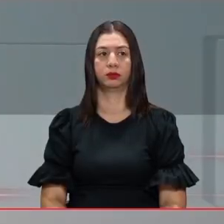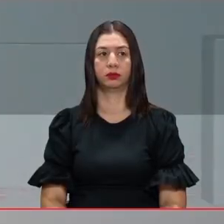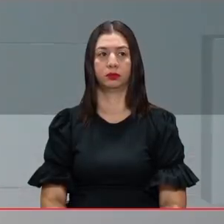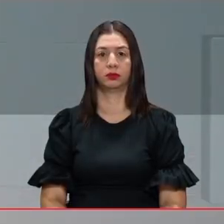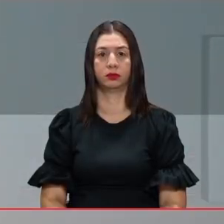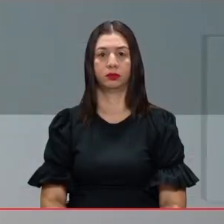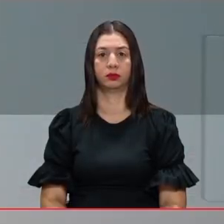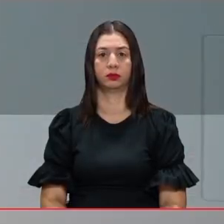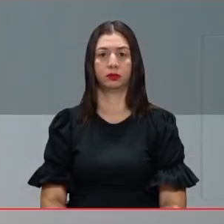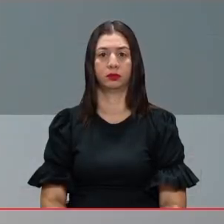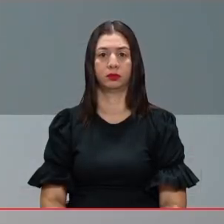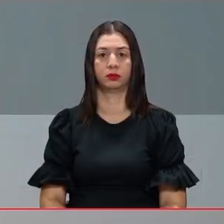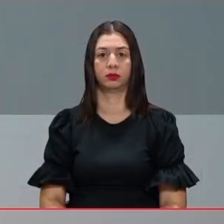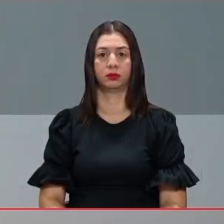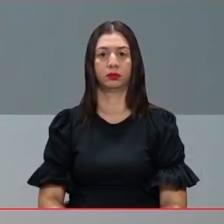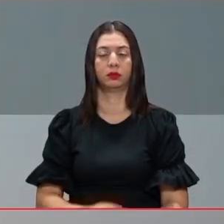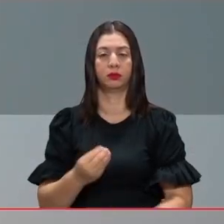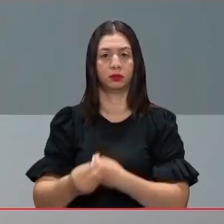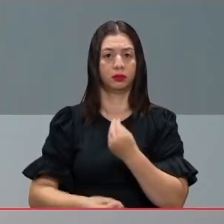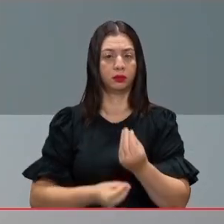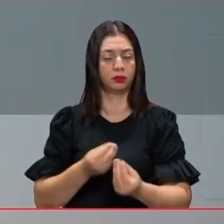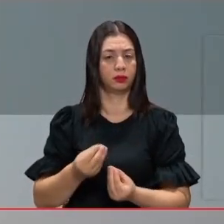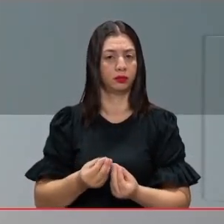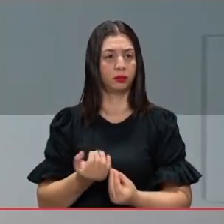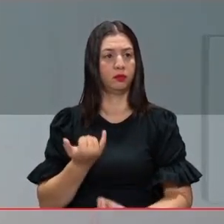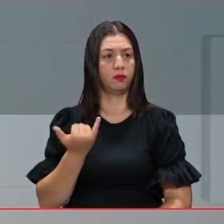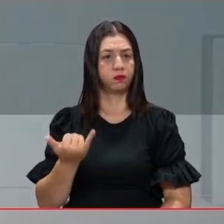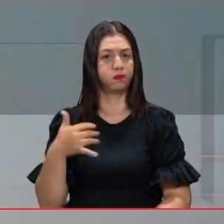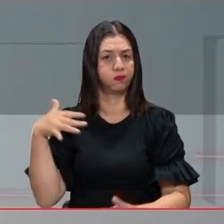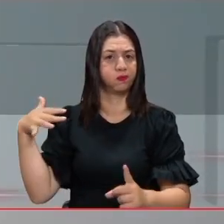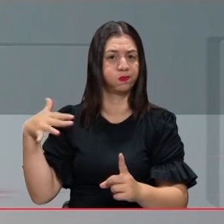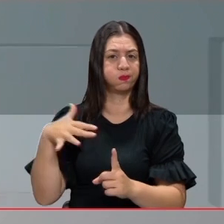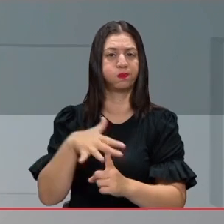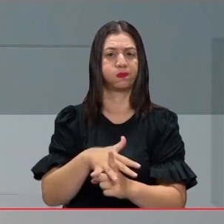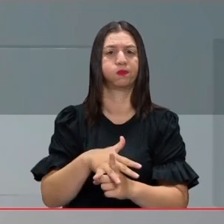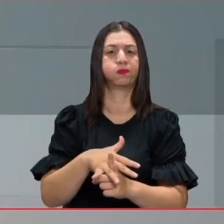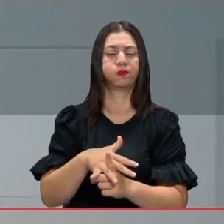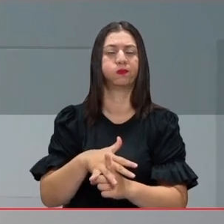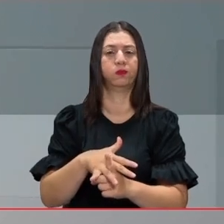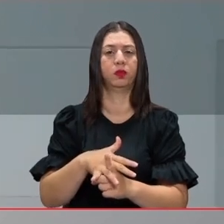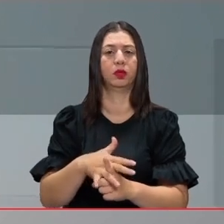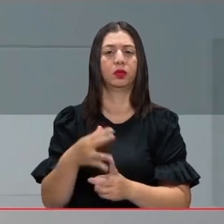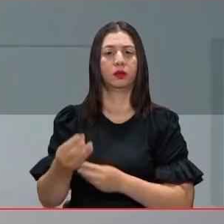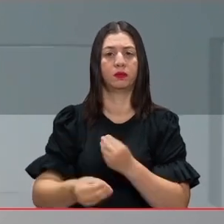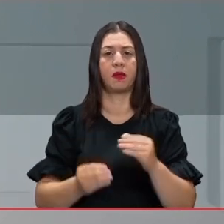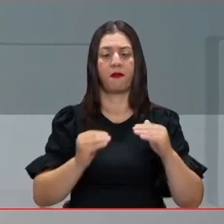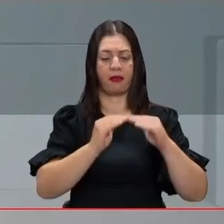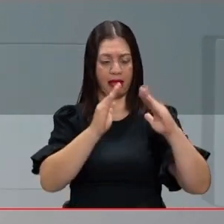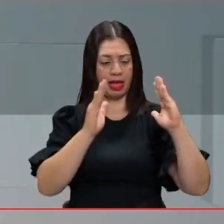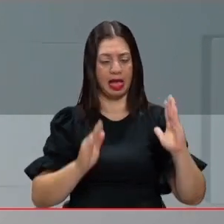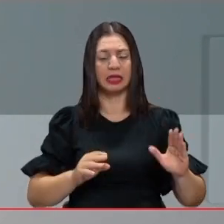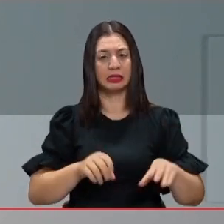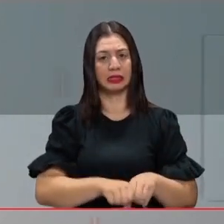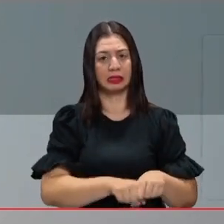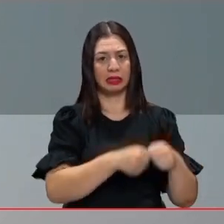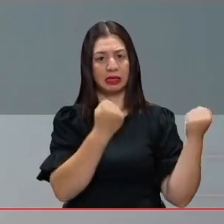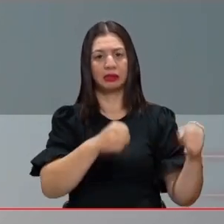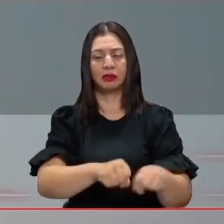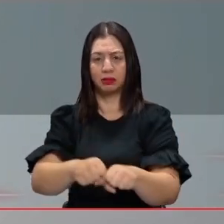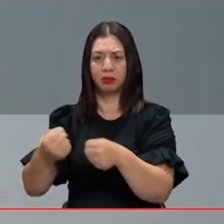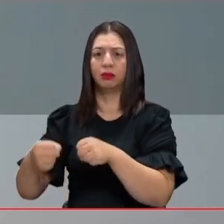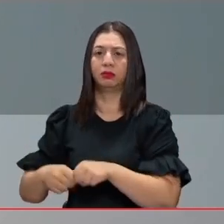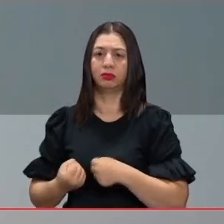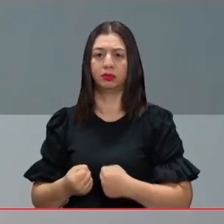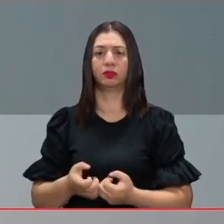Una fuerte lluvia centralizada que afectó por el huracán varias viviendas de acá del sector de